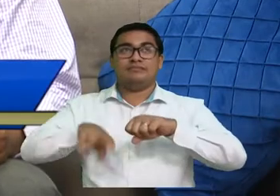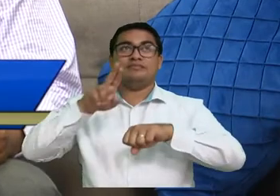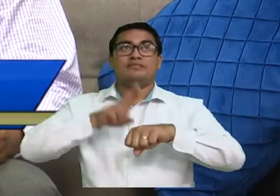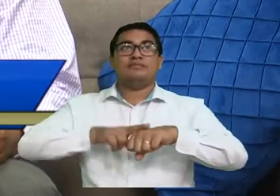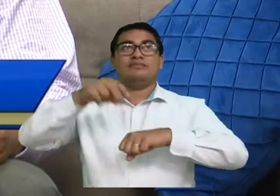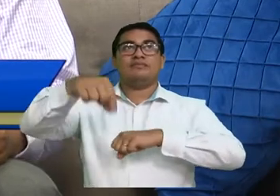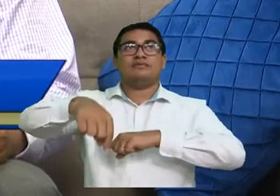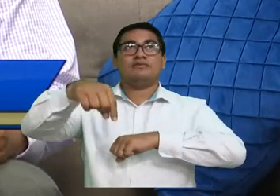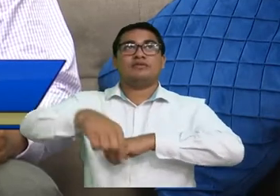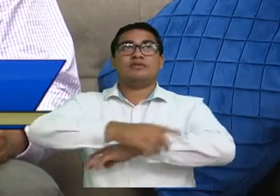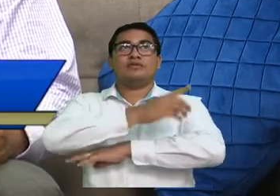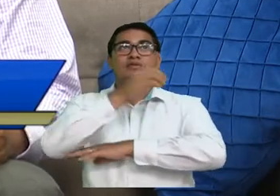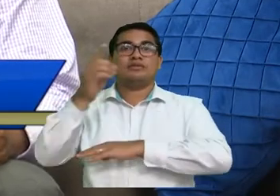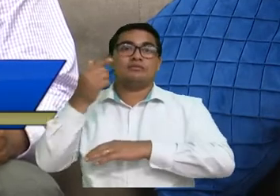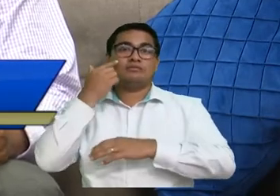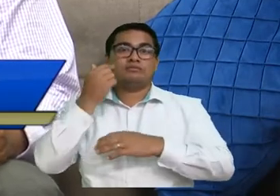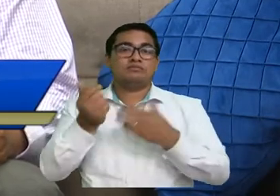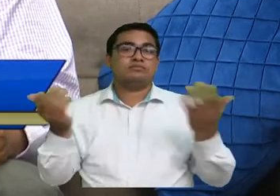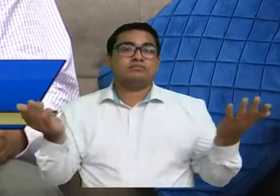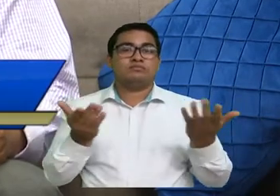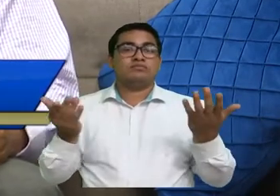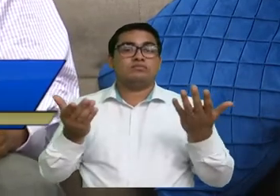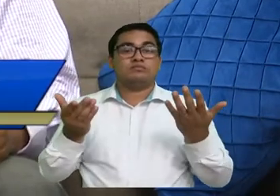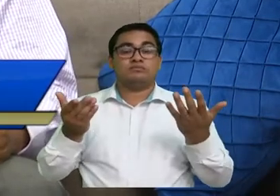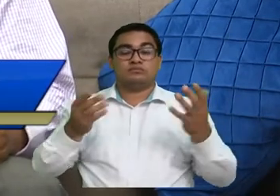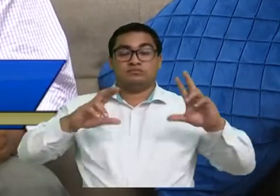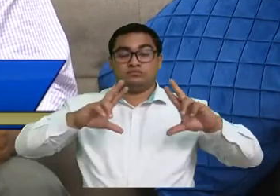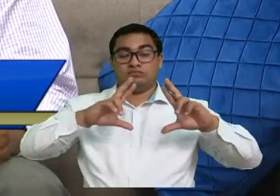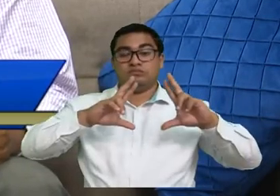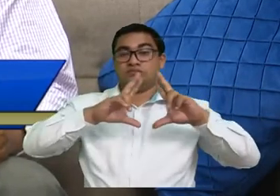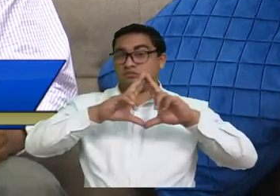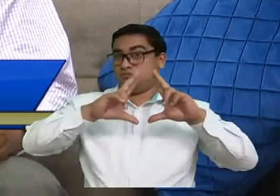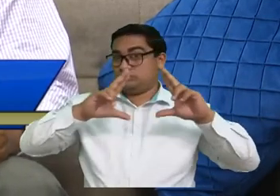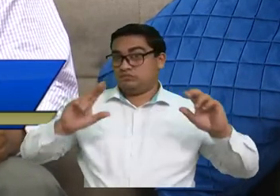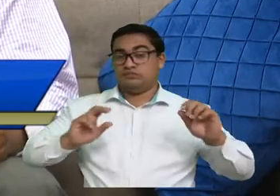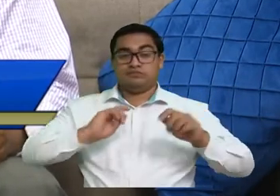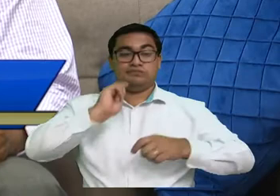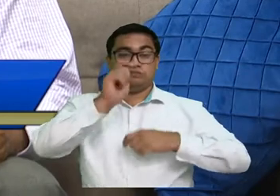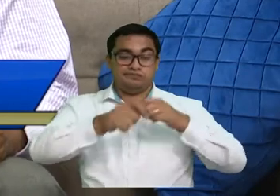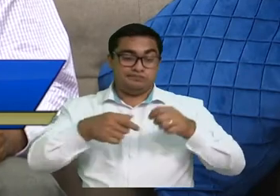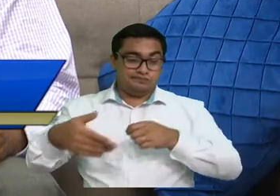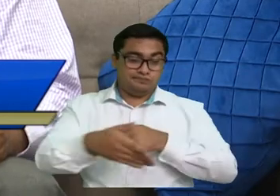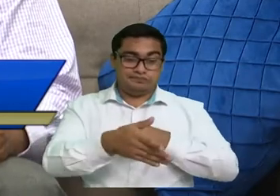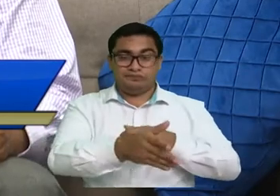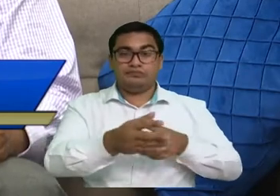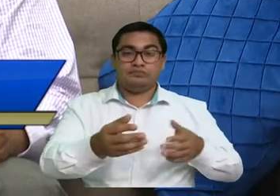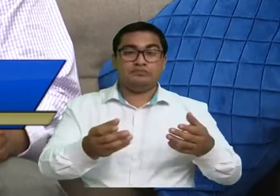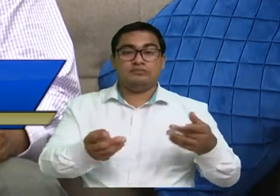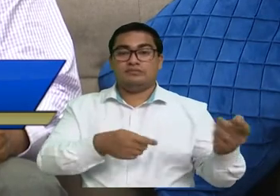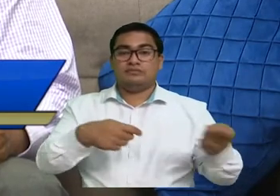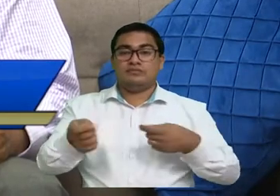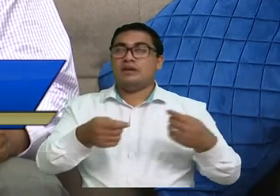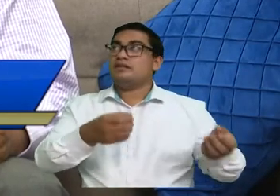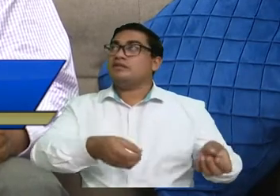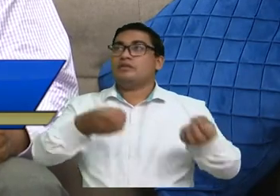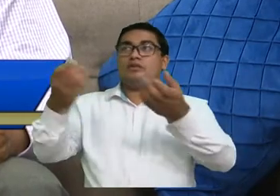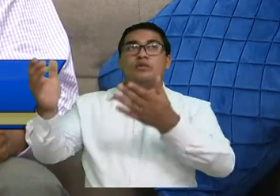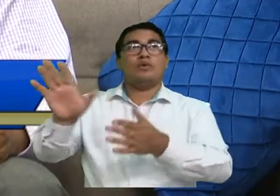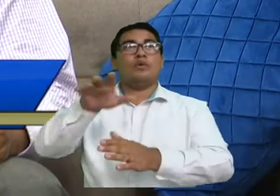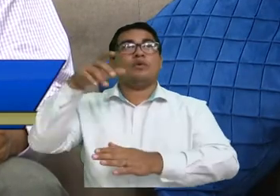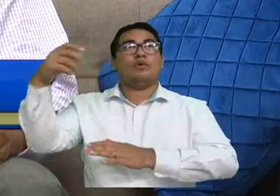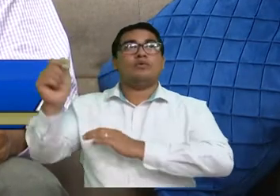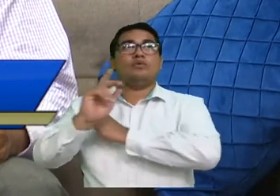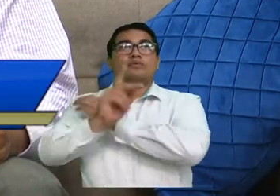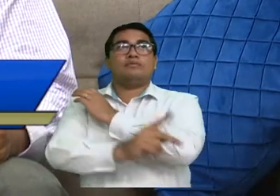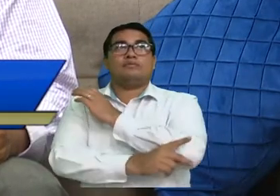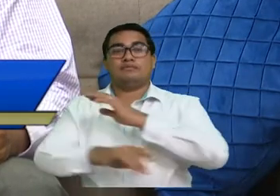Hoy conoceremos precisamente el ritmo de exportaciones del sector pesca y su comercialización tanto al mercado interno como en el